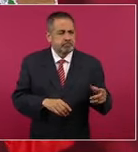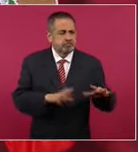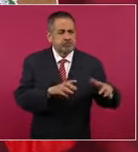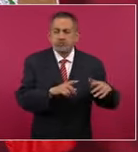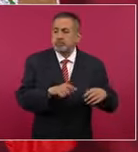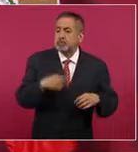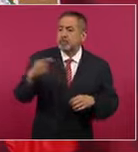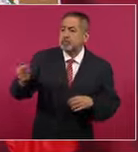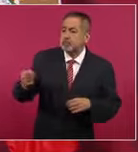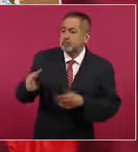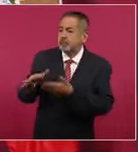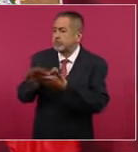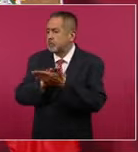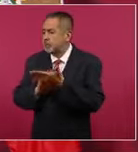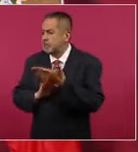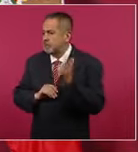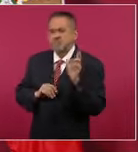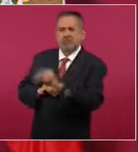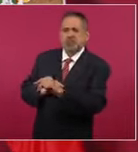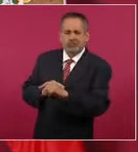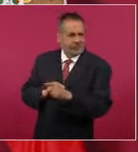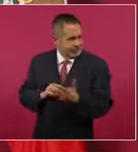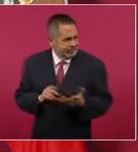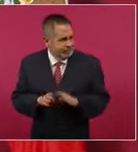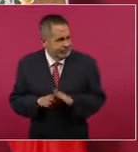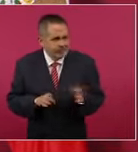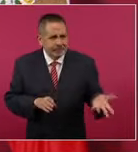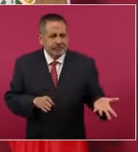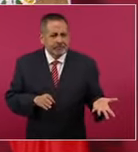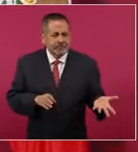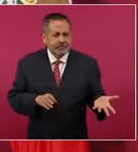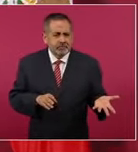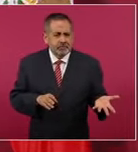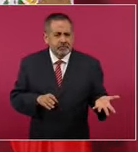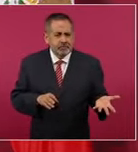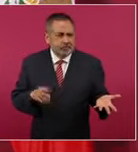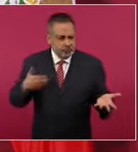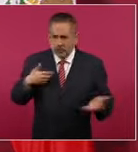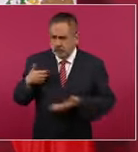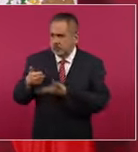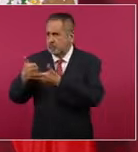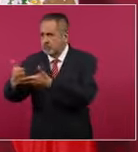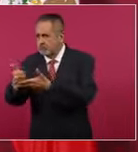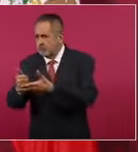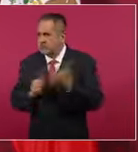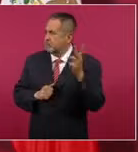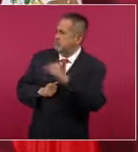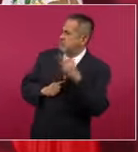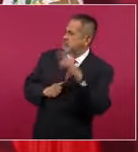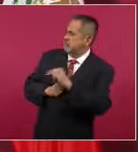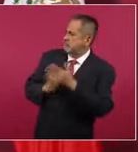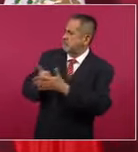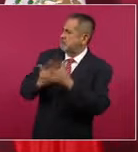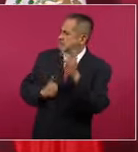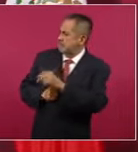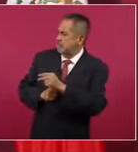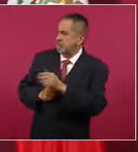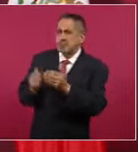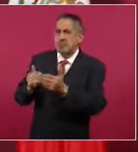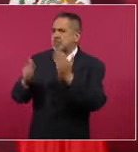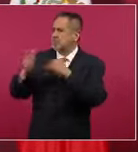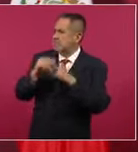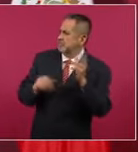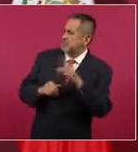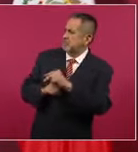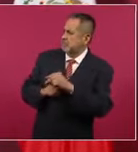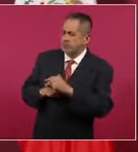a una gente humilde de ayudarlo, de que salga adelante, de